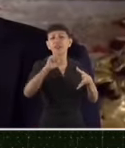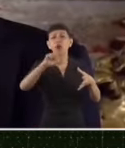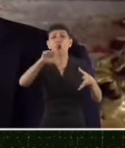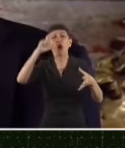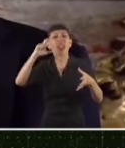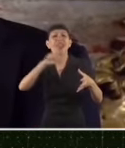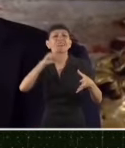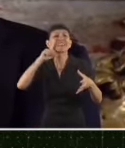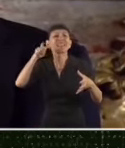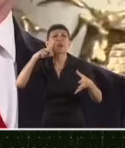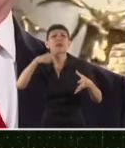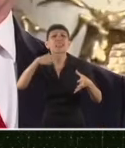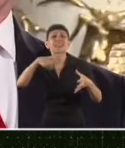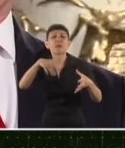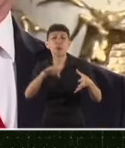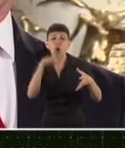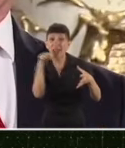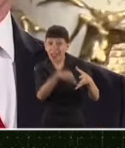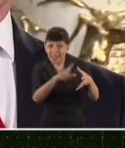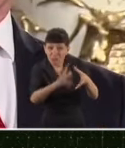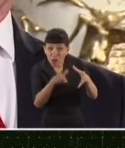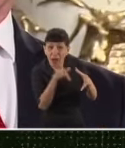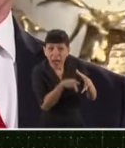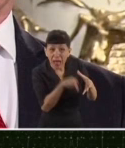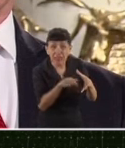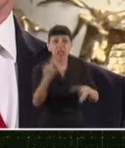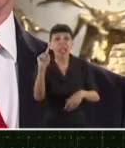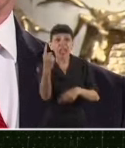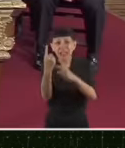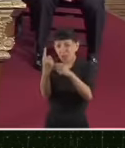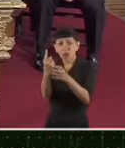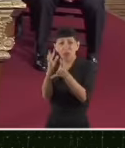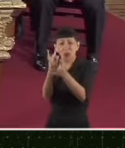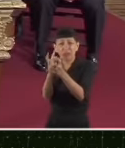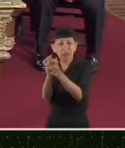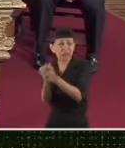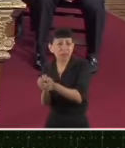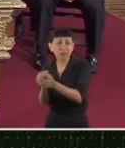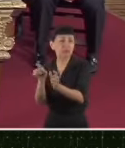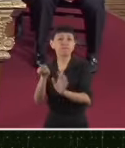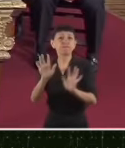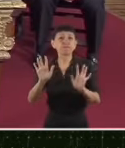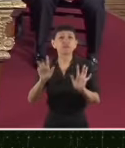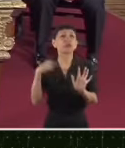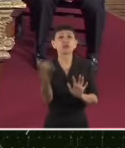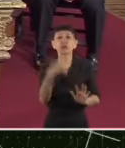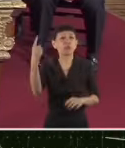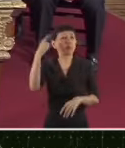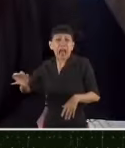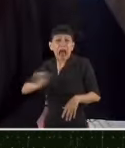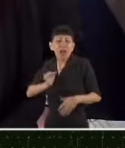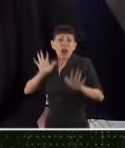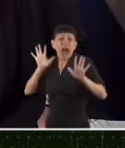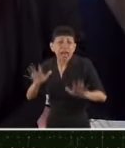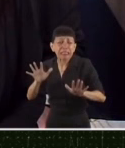esperamos que la justicia cumpla con su obligación de tratar el expediente y formalmente responda de acuerdo a